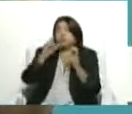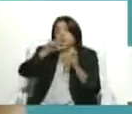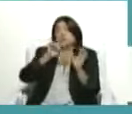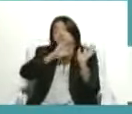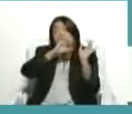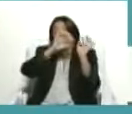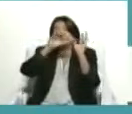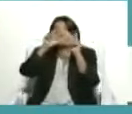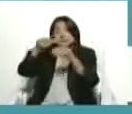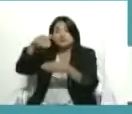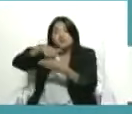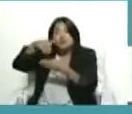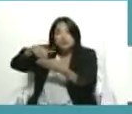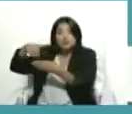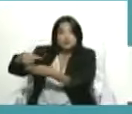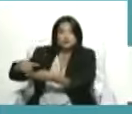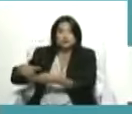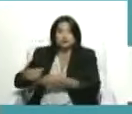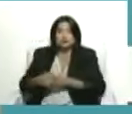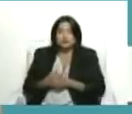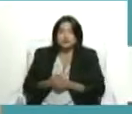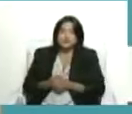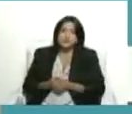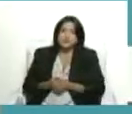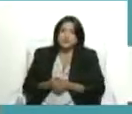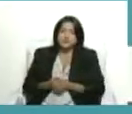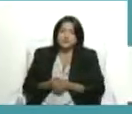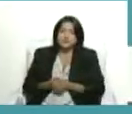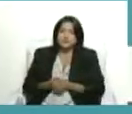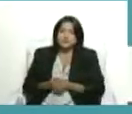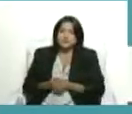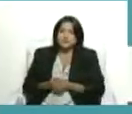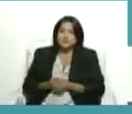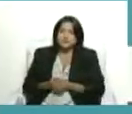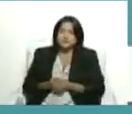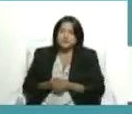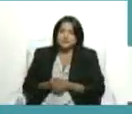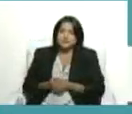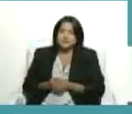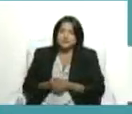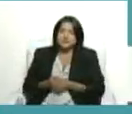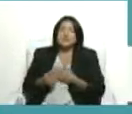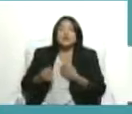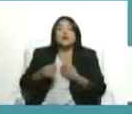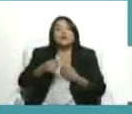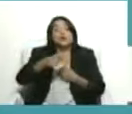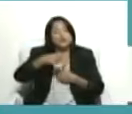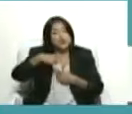la fuerza con la que se va a expresar la soberanía venezolana. Nosotros